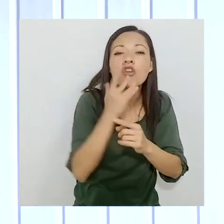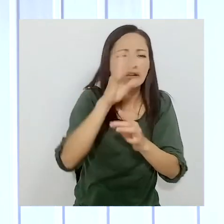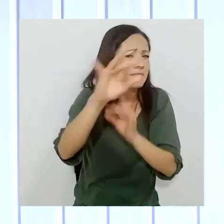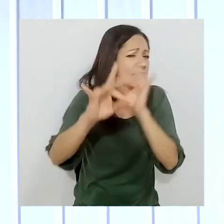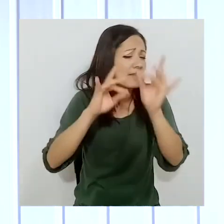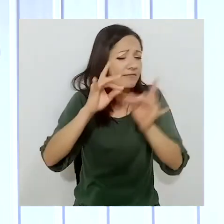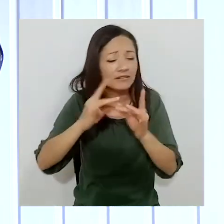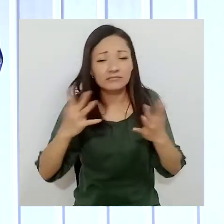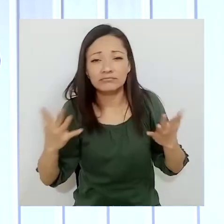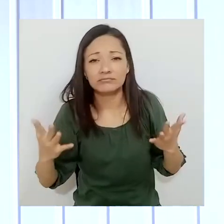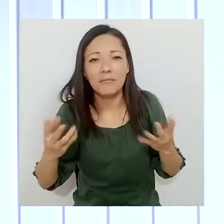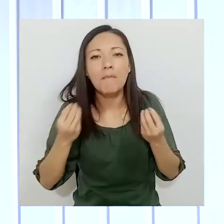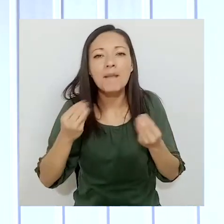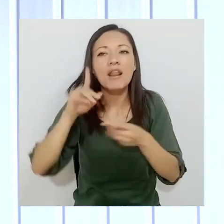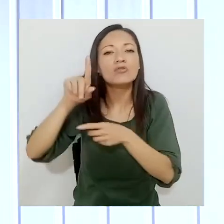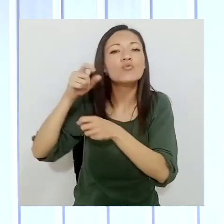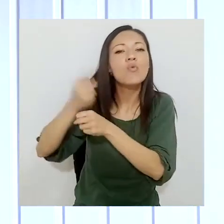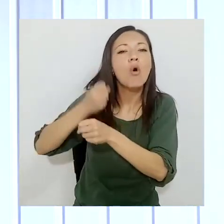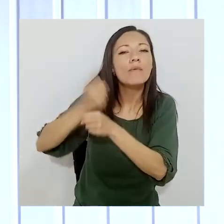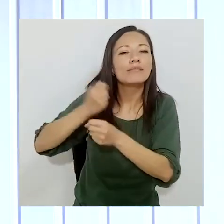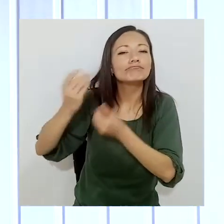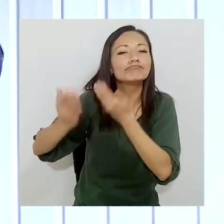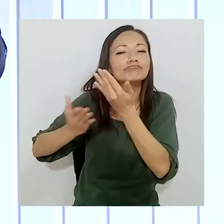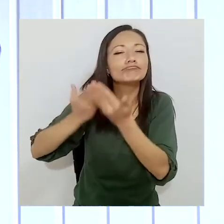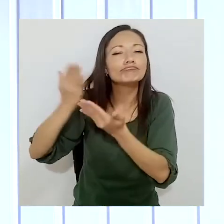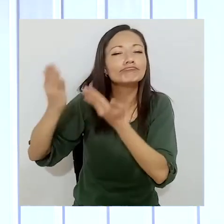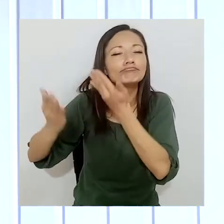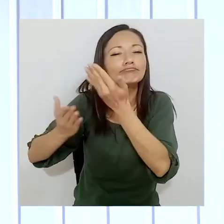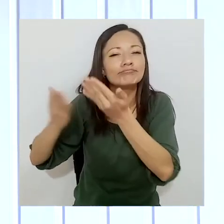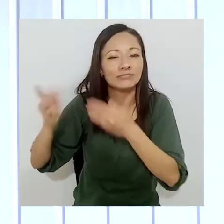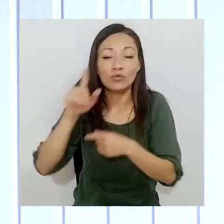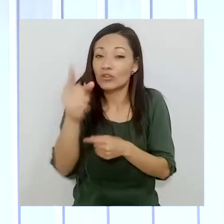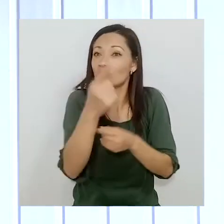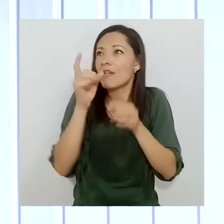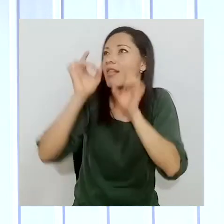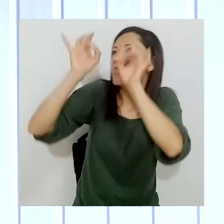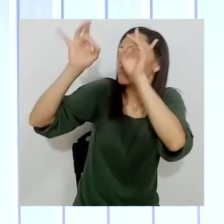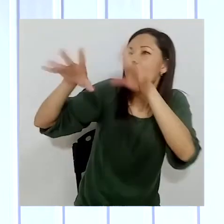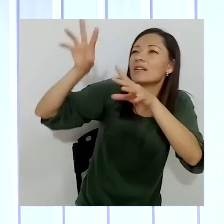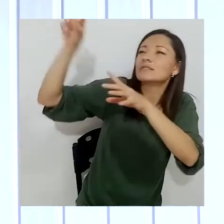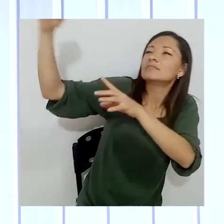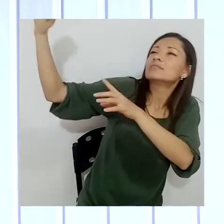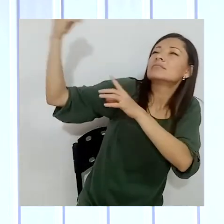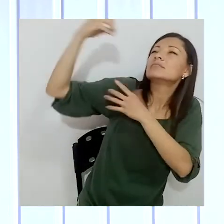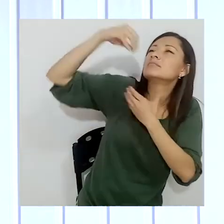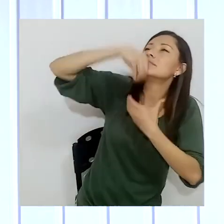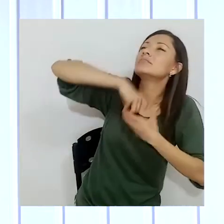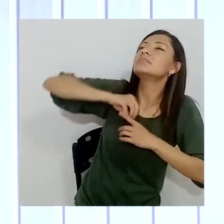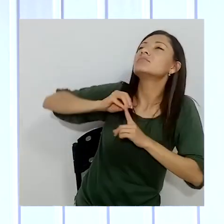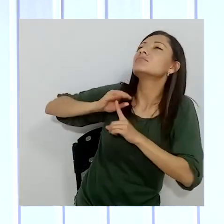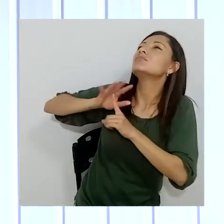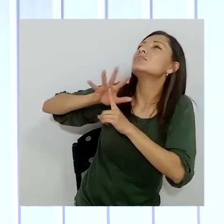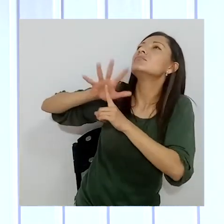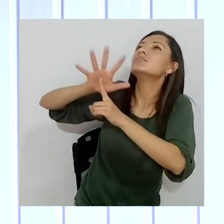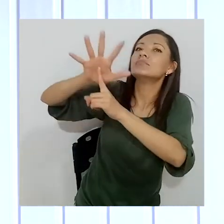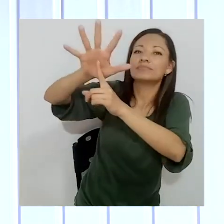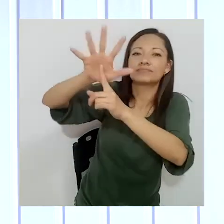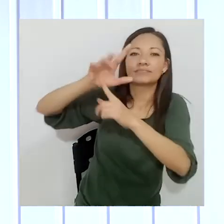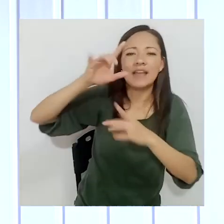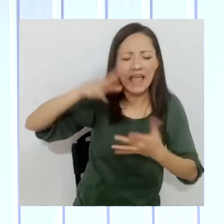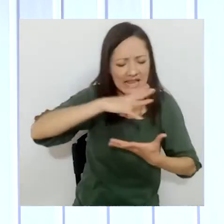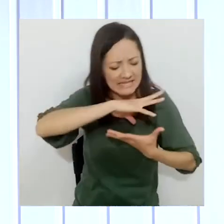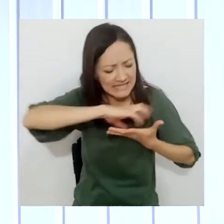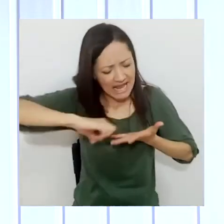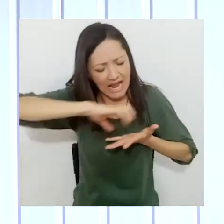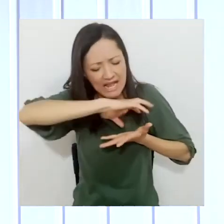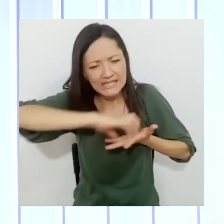para la obra que Él va a hacer con usted. Usted solamente deje que su luz brille. Él está sacando lo